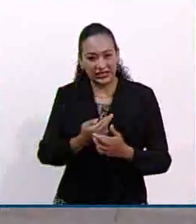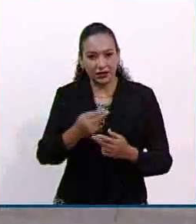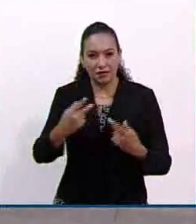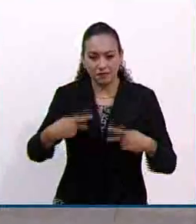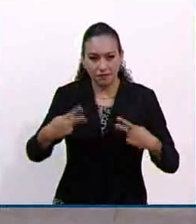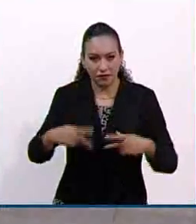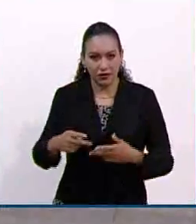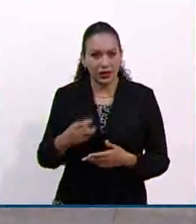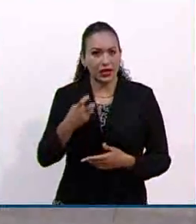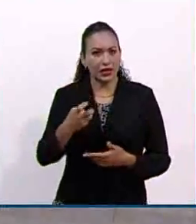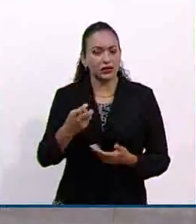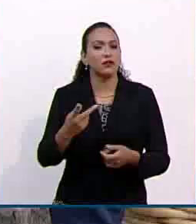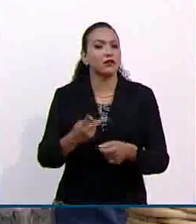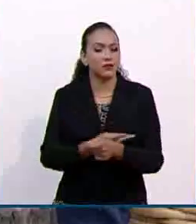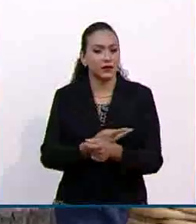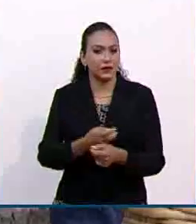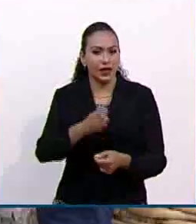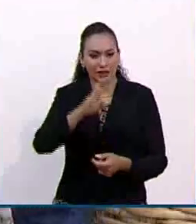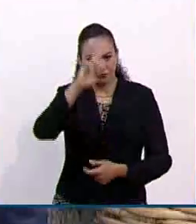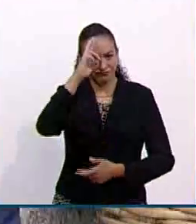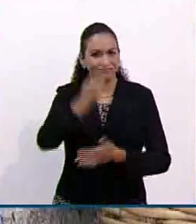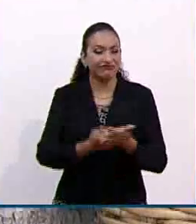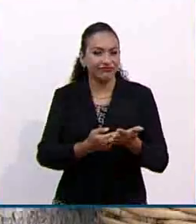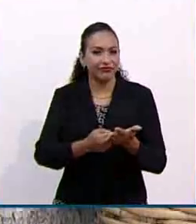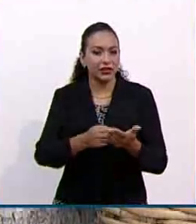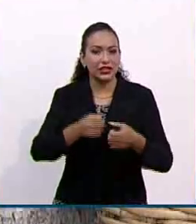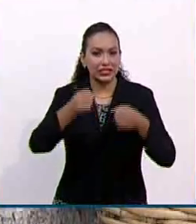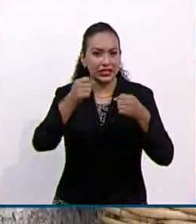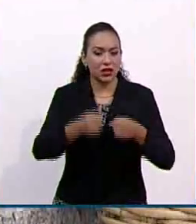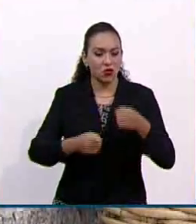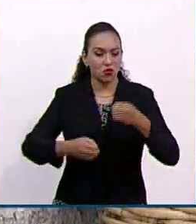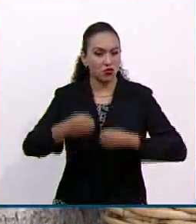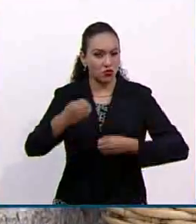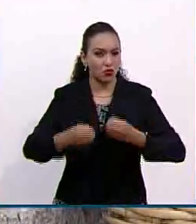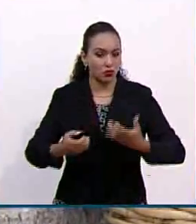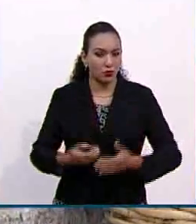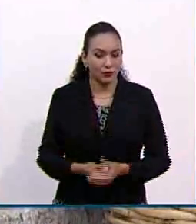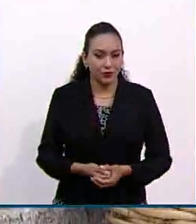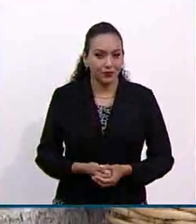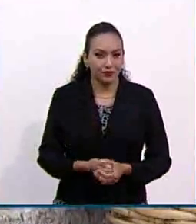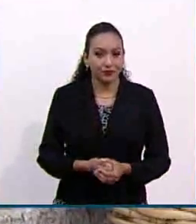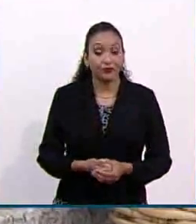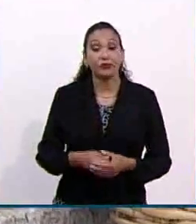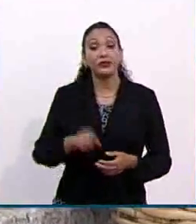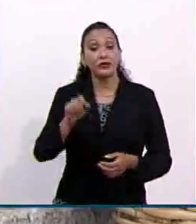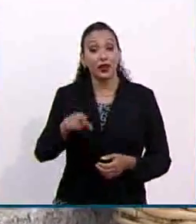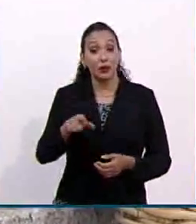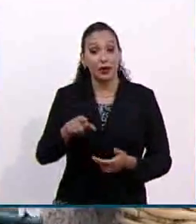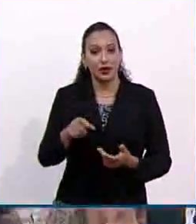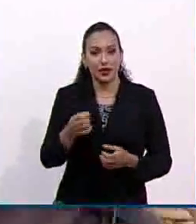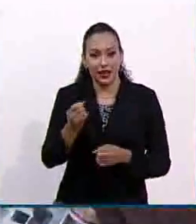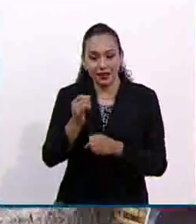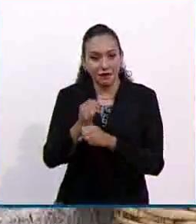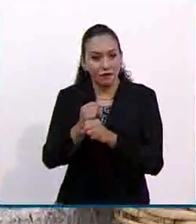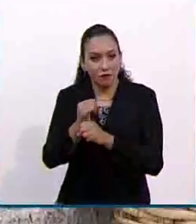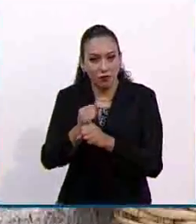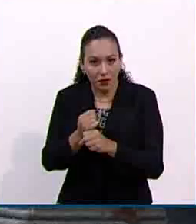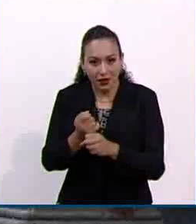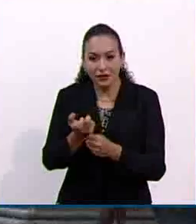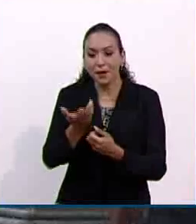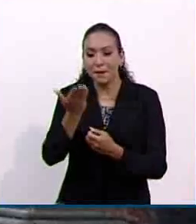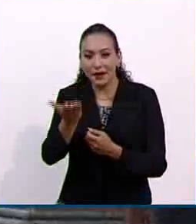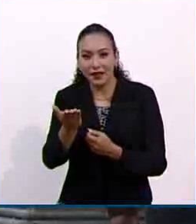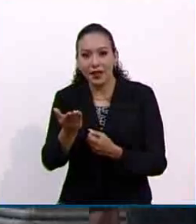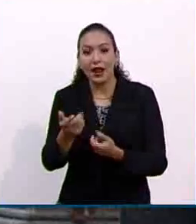de discrecionalidad violando el principio de seguridad jurídica. Cobros por la búsqueda de información y expedición de